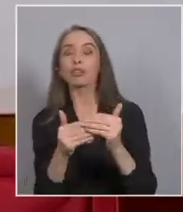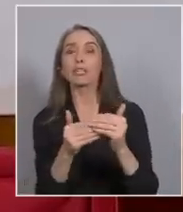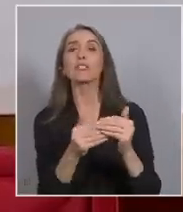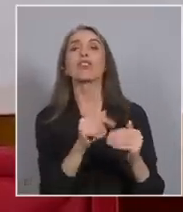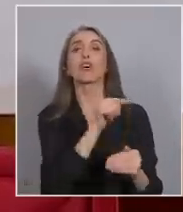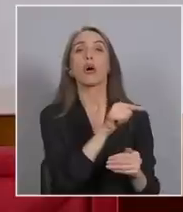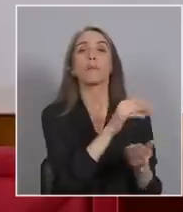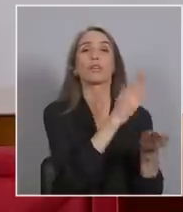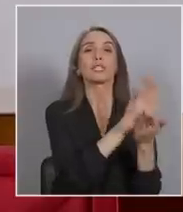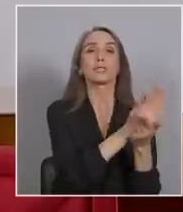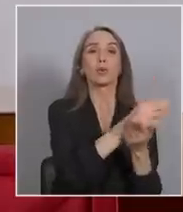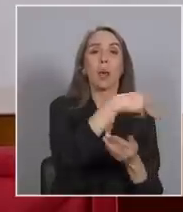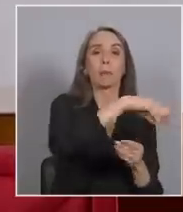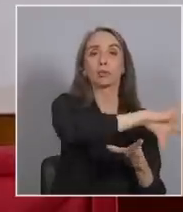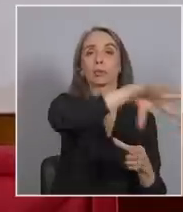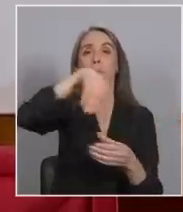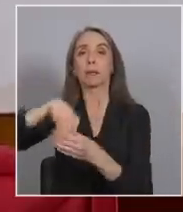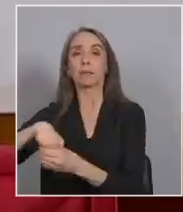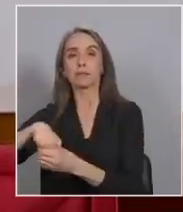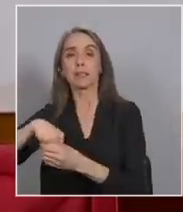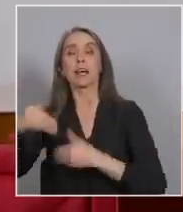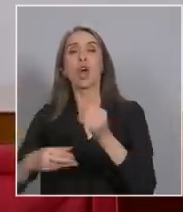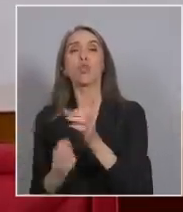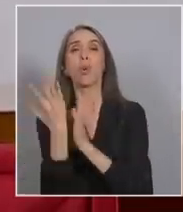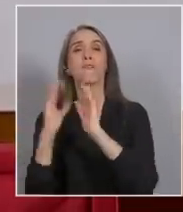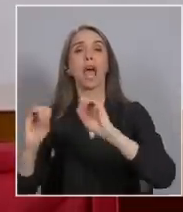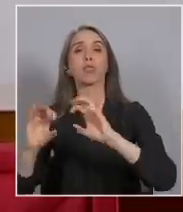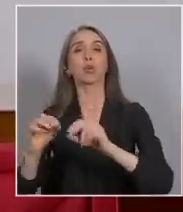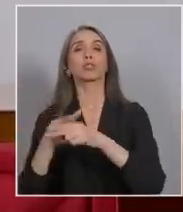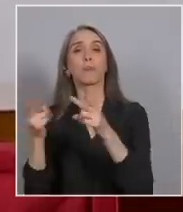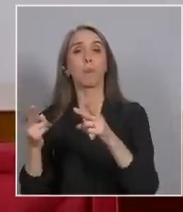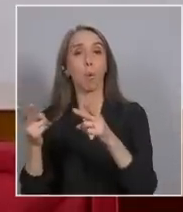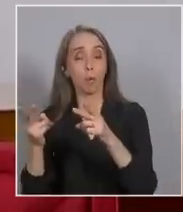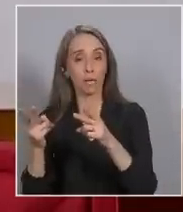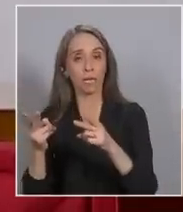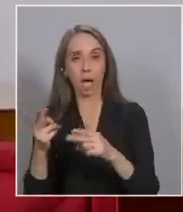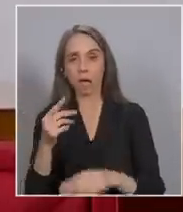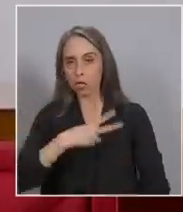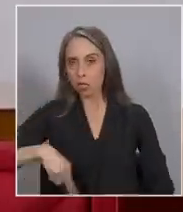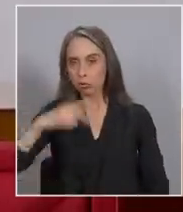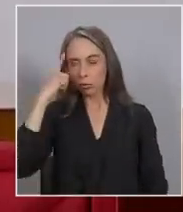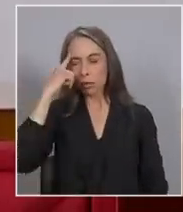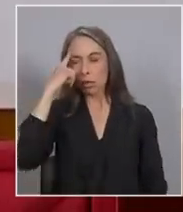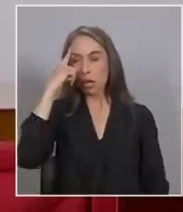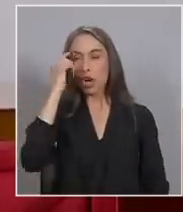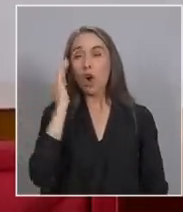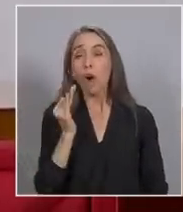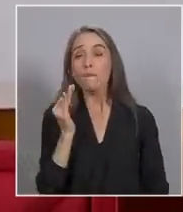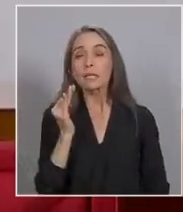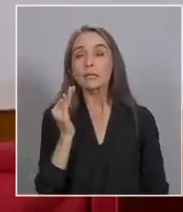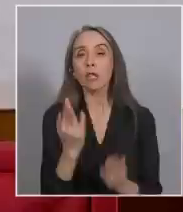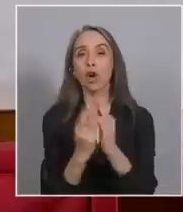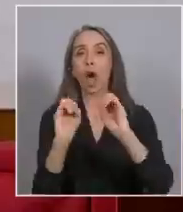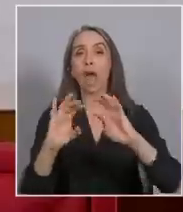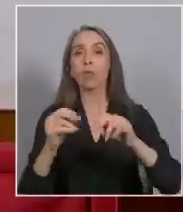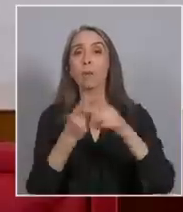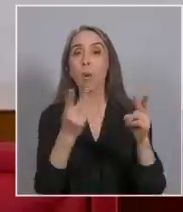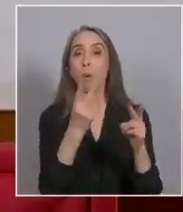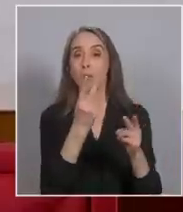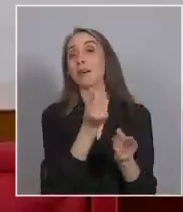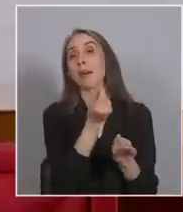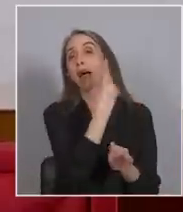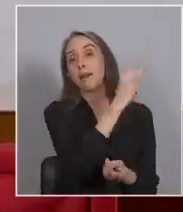traspaso, instalación y funcionamiento de la nueva educación pública, y estamos convencidos de que la educación pública